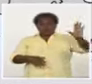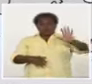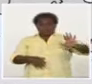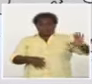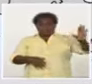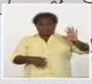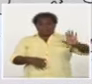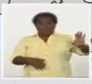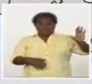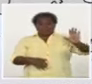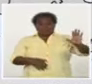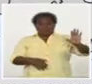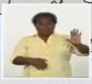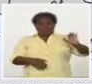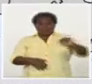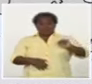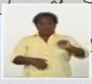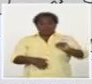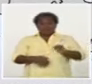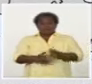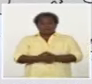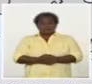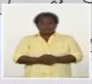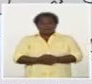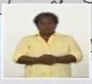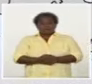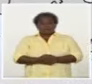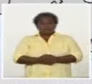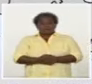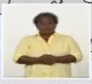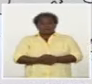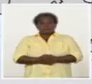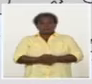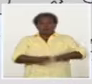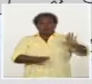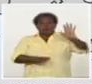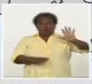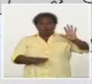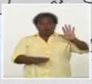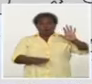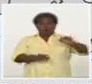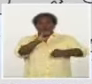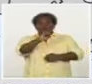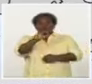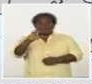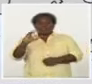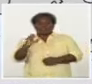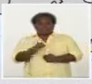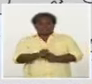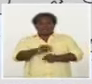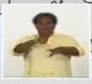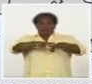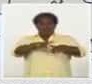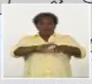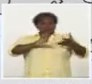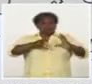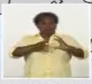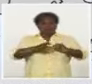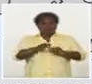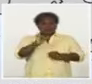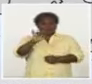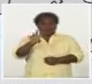tiene uno por provincia la mayor complejidad. La Habana con los